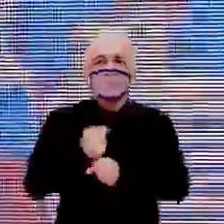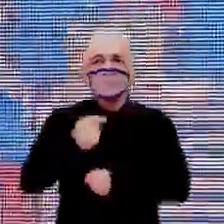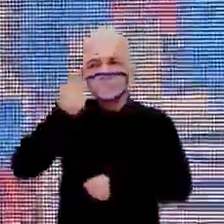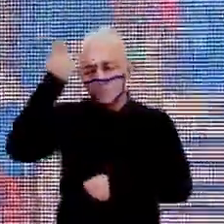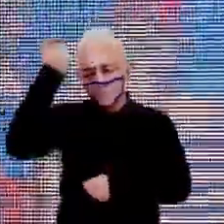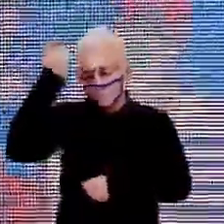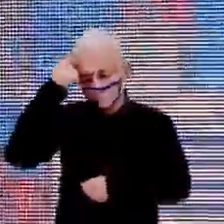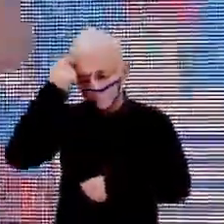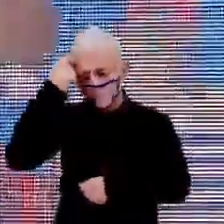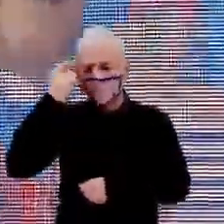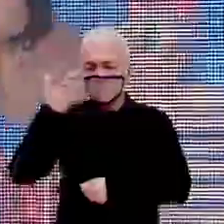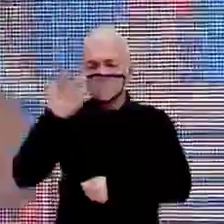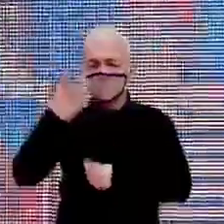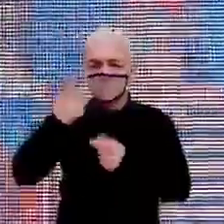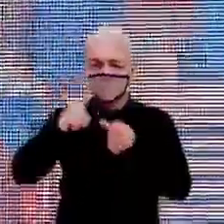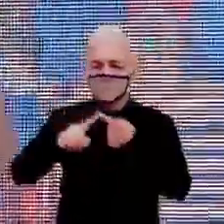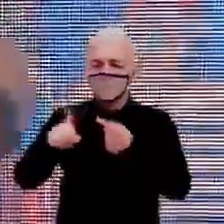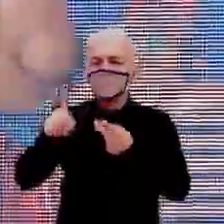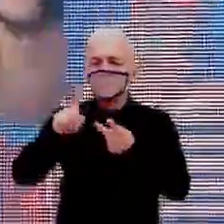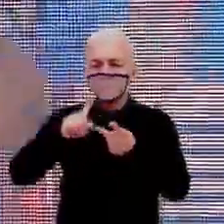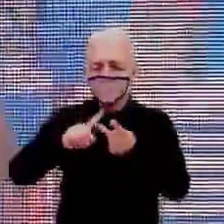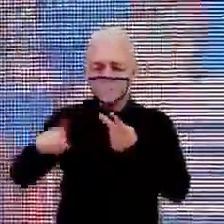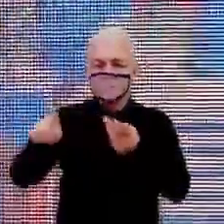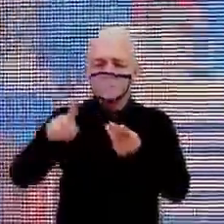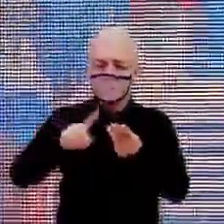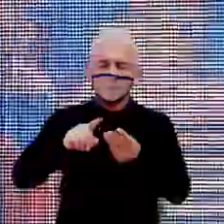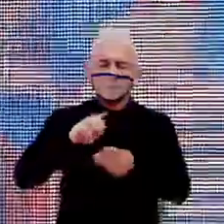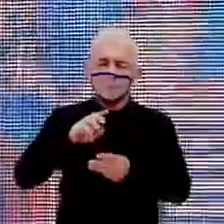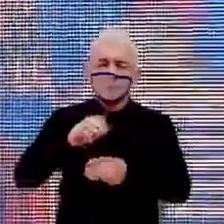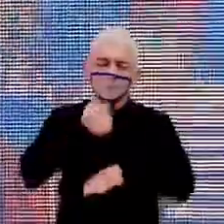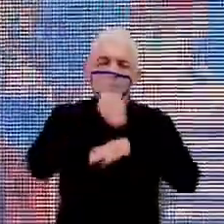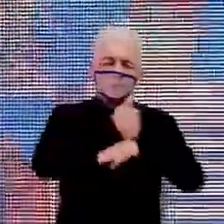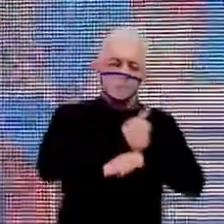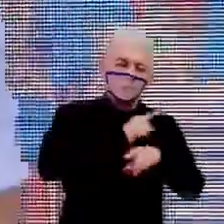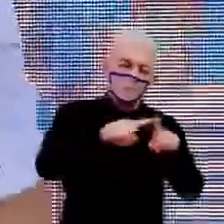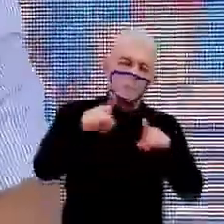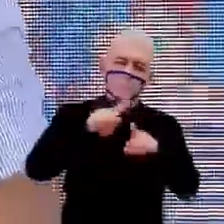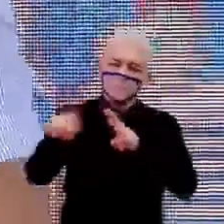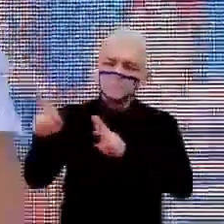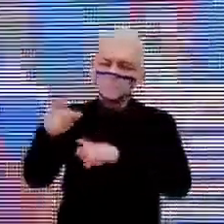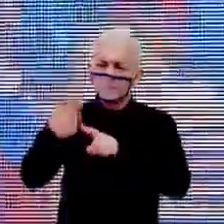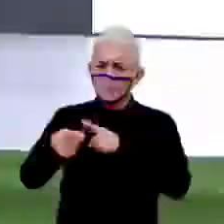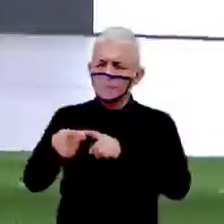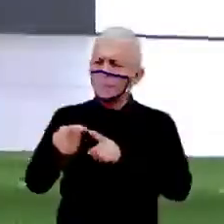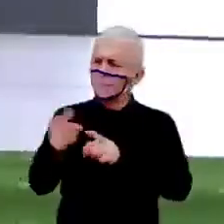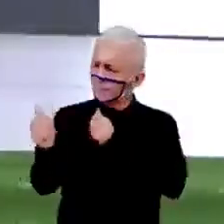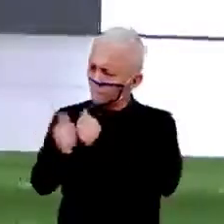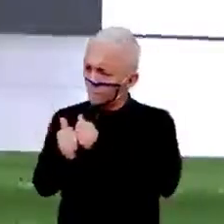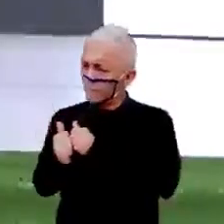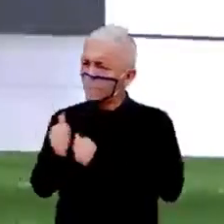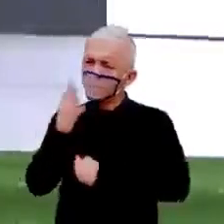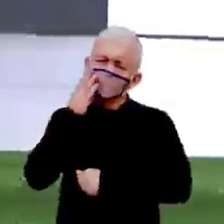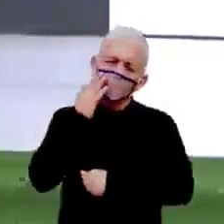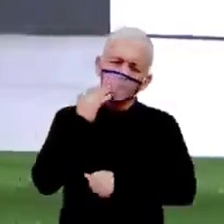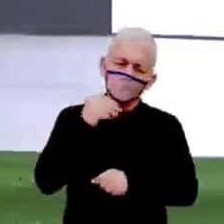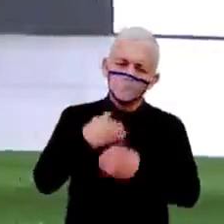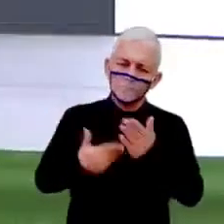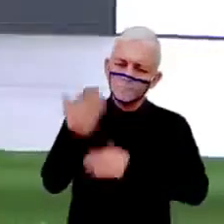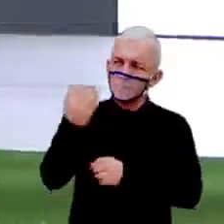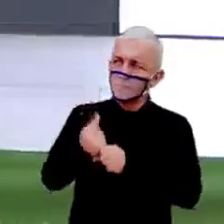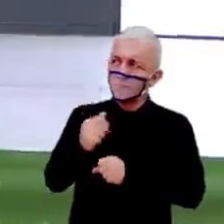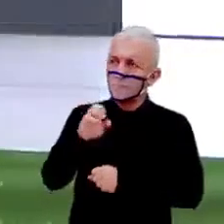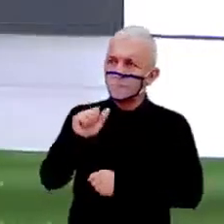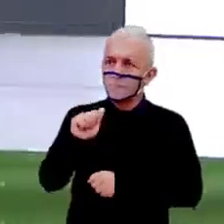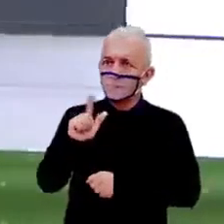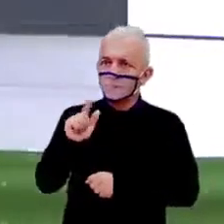memoria, que ha pasado por varios cargos durante la administración, que entró prácticamente conmigo. Yo era un pelado, Albert